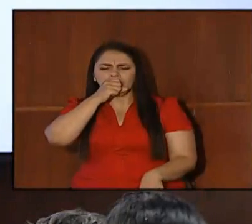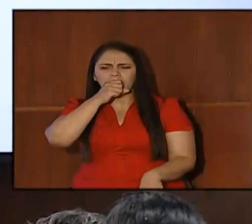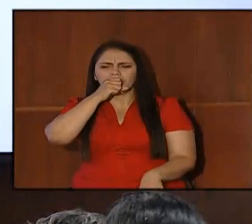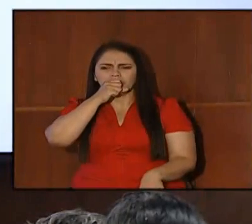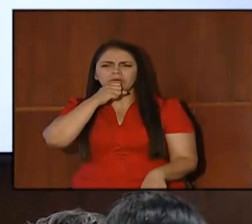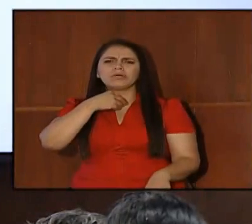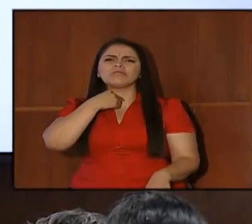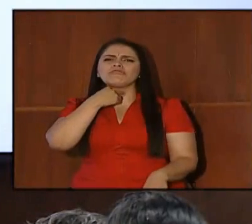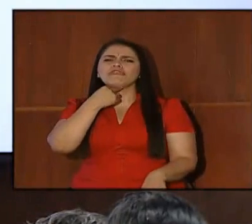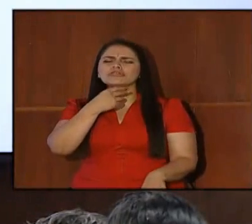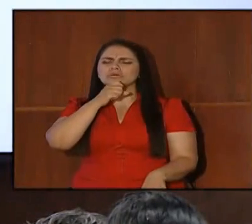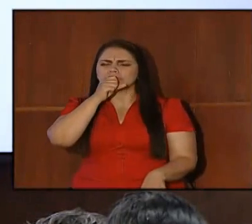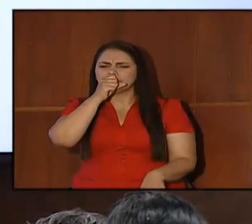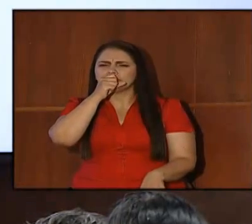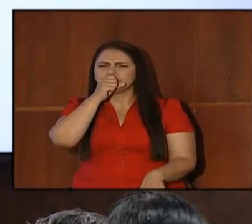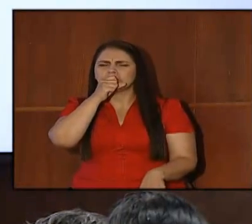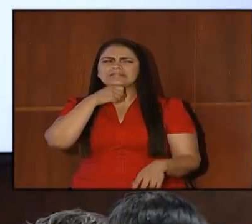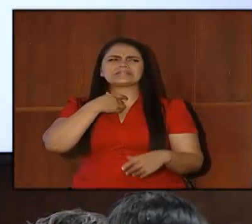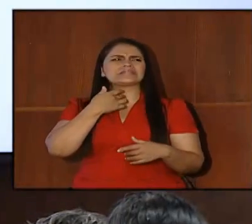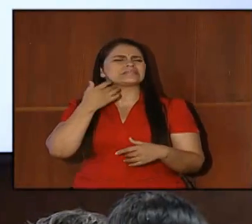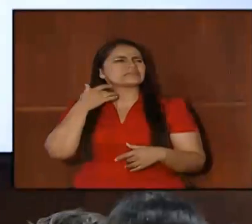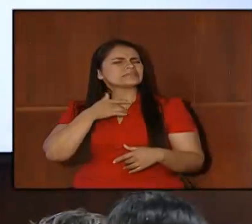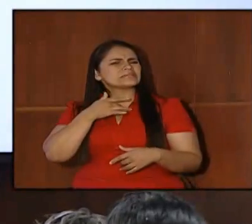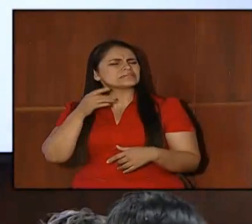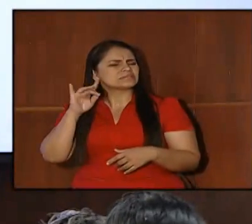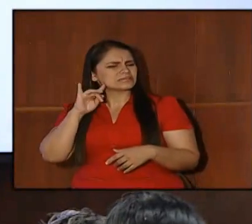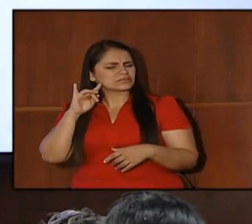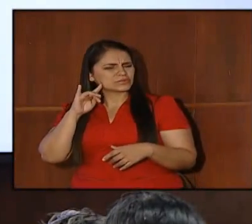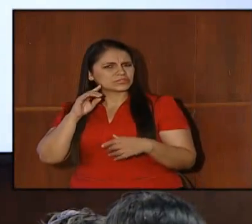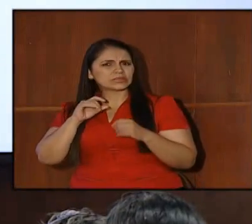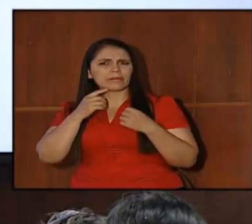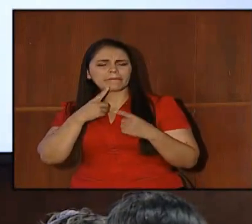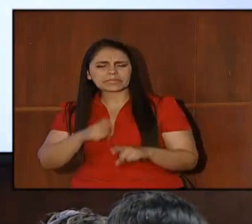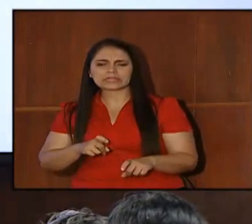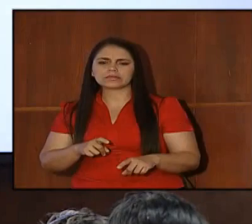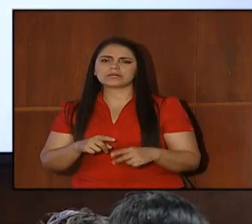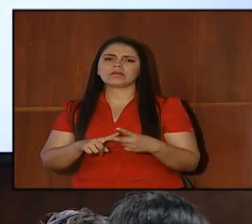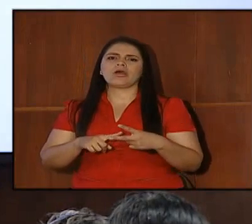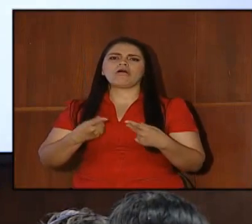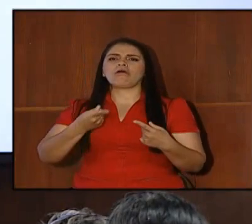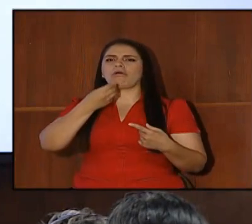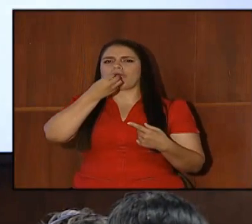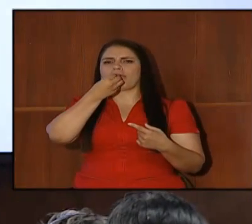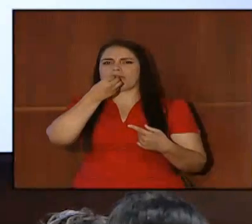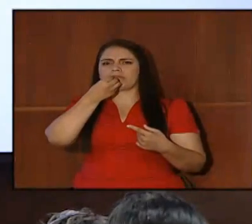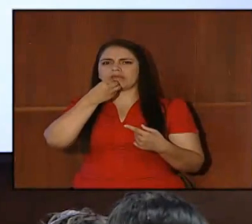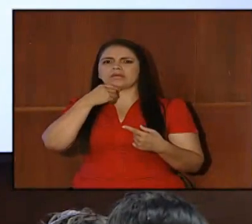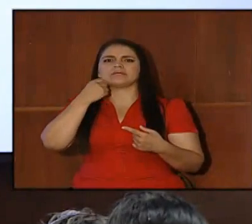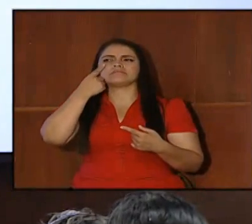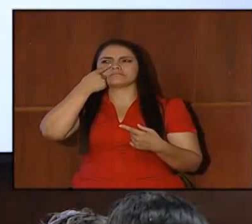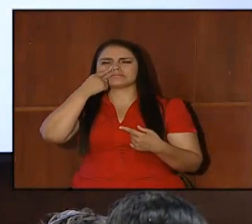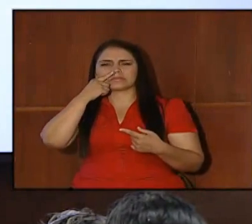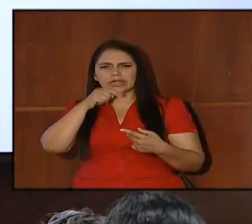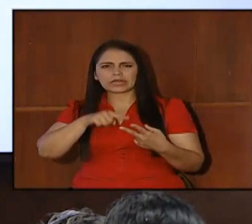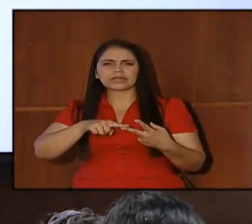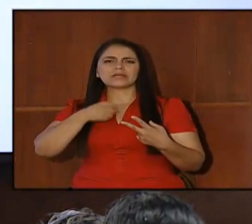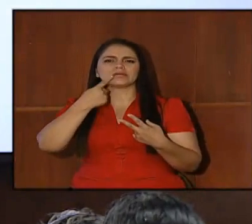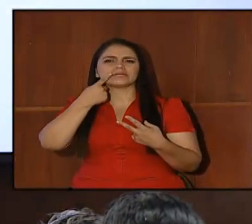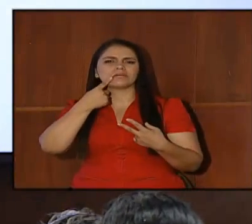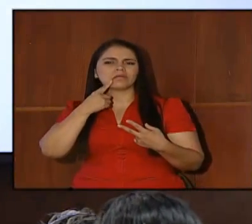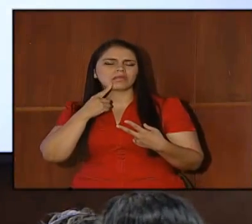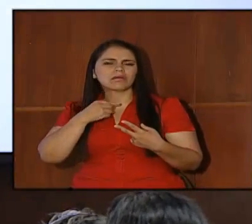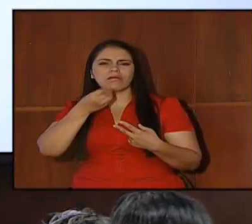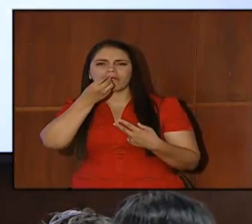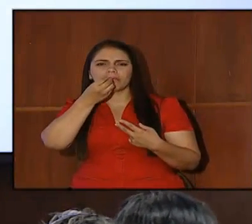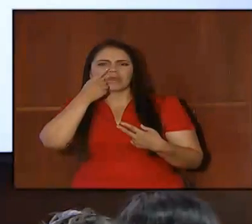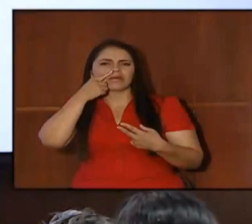le suena como si estuviera haciendo gárgaras o si tiene alimento, salida de alimento por donde respira el paciente, por nariz, o si